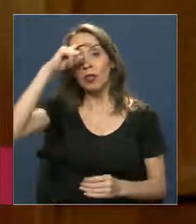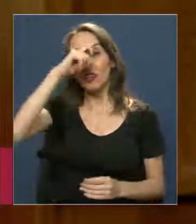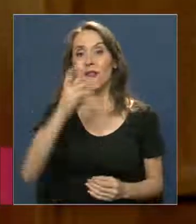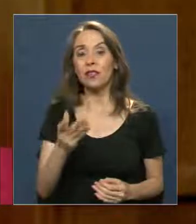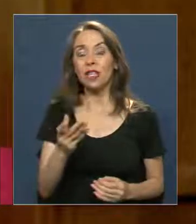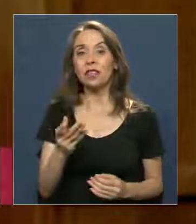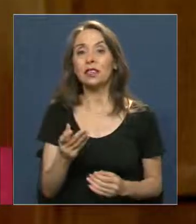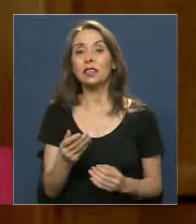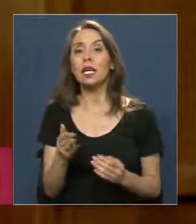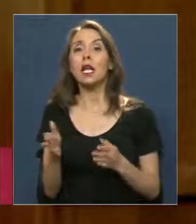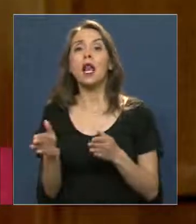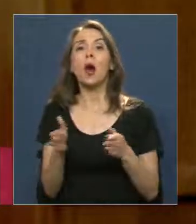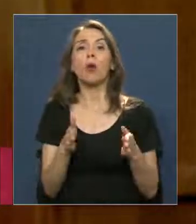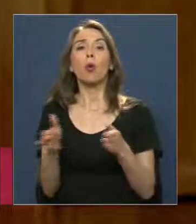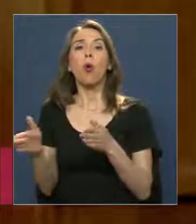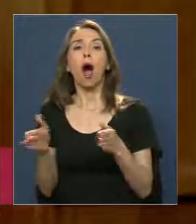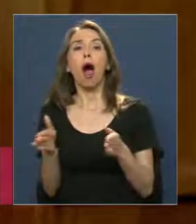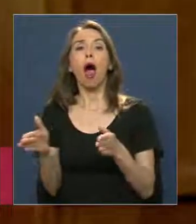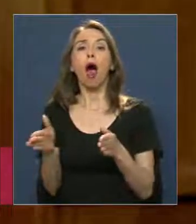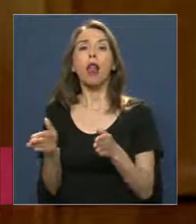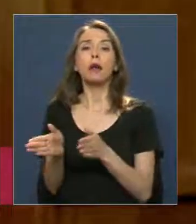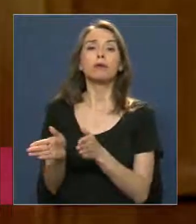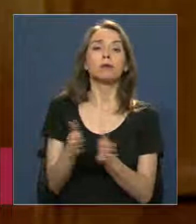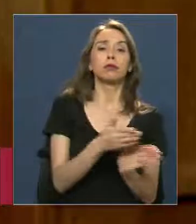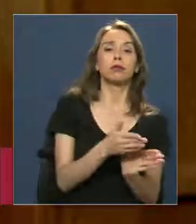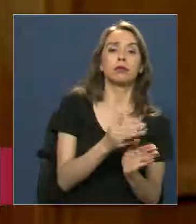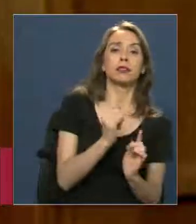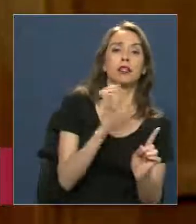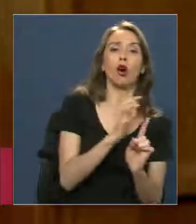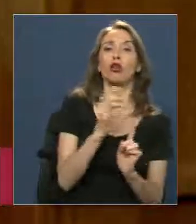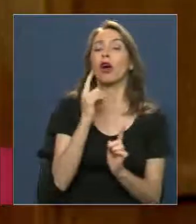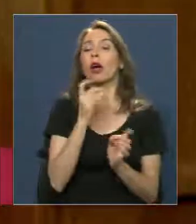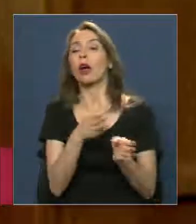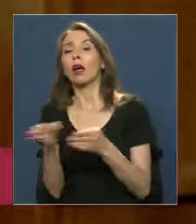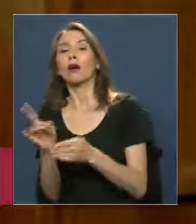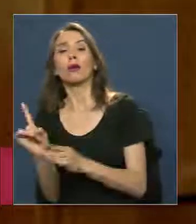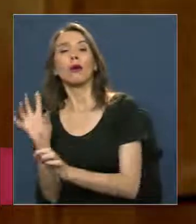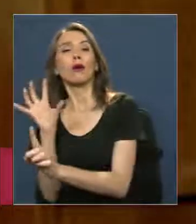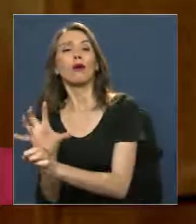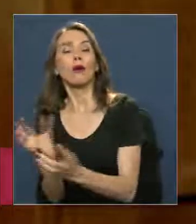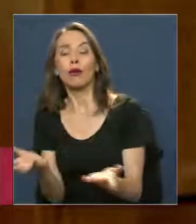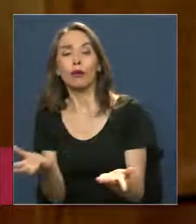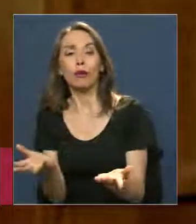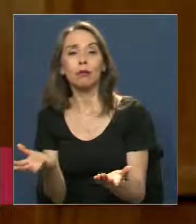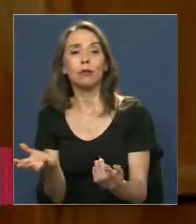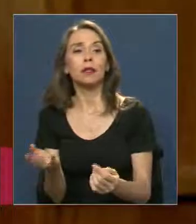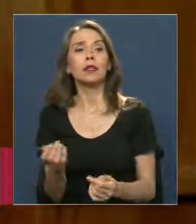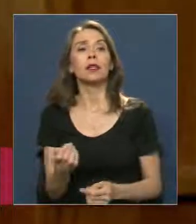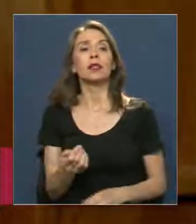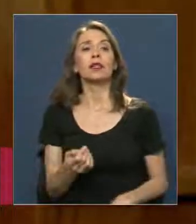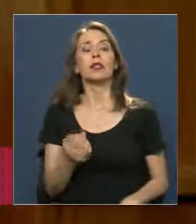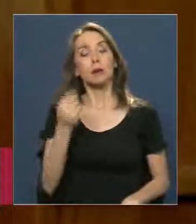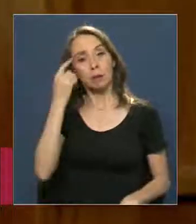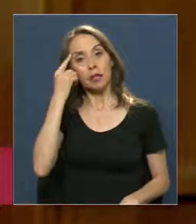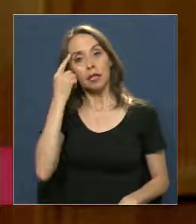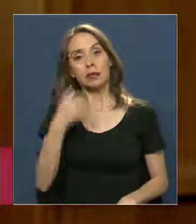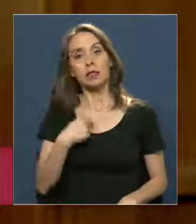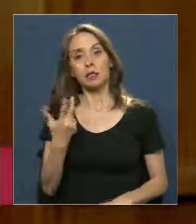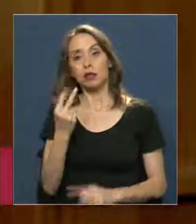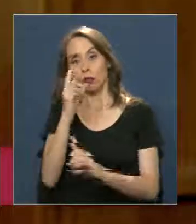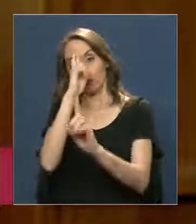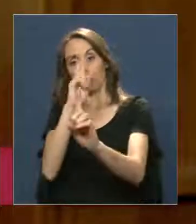las orillas de lo que está pretendiendo este proyecto. Yo creo que la intolerancia no se combate con más